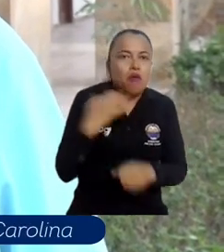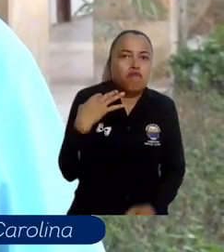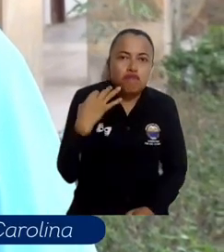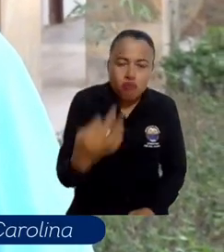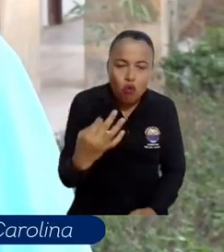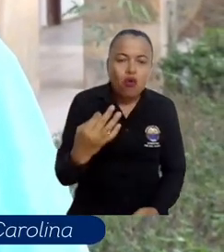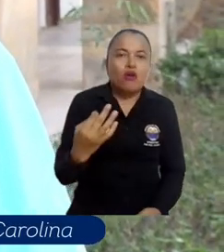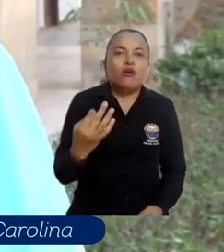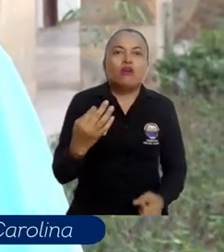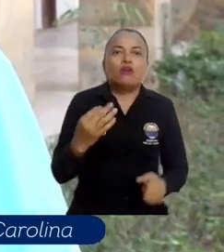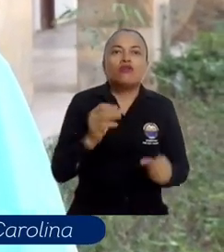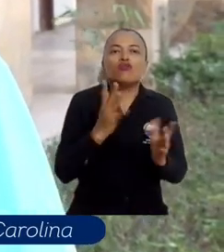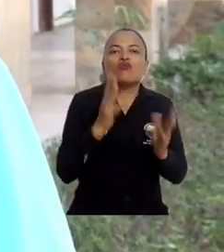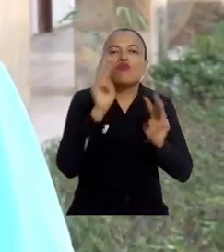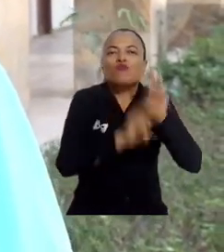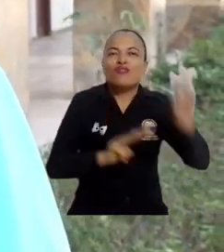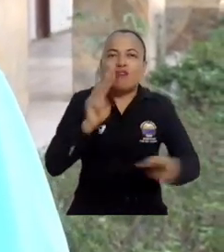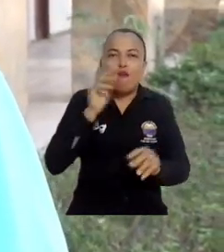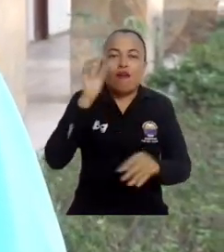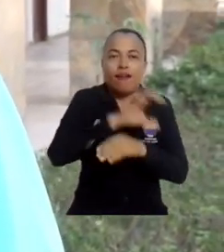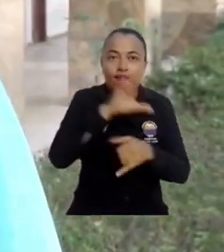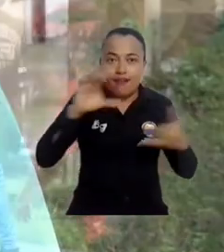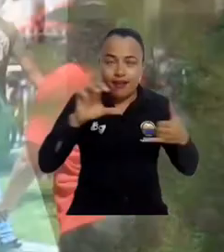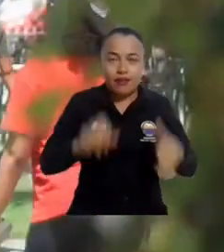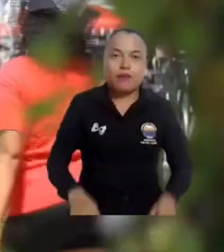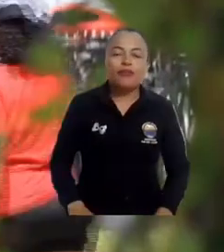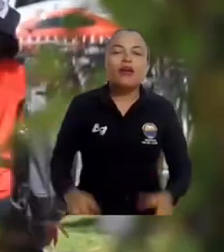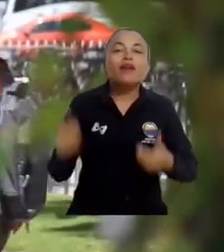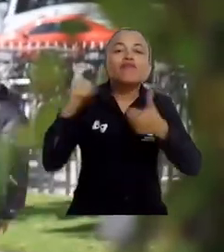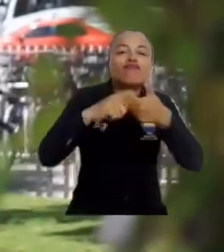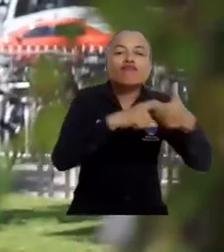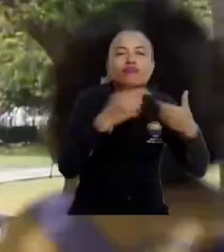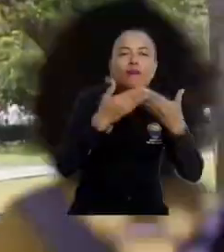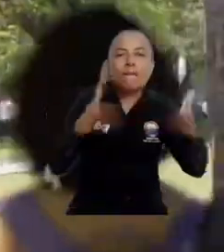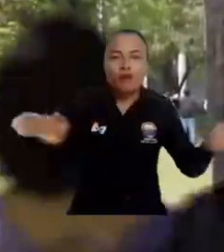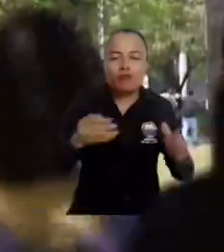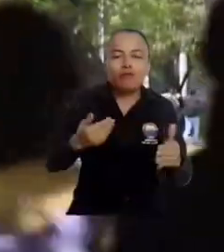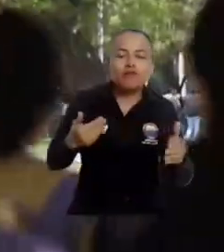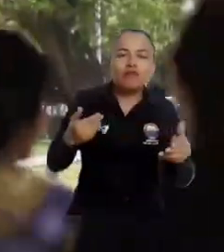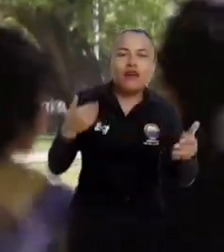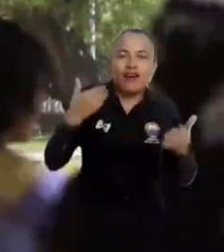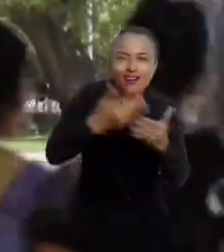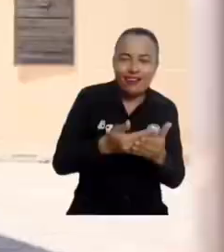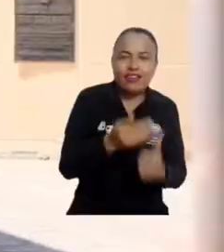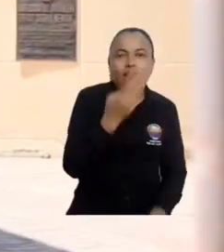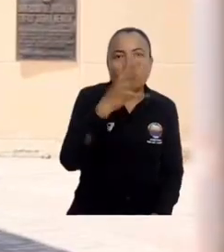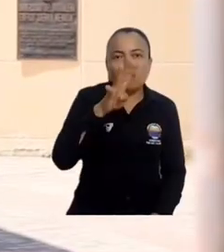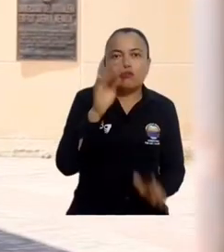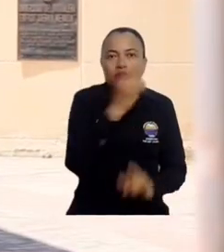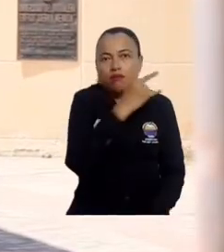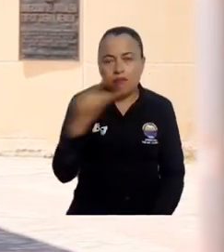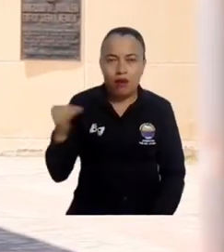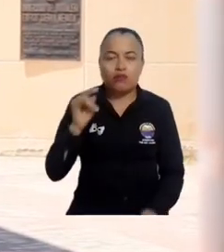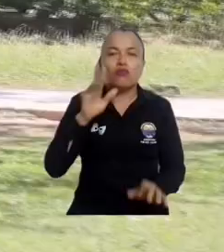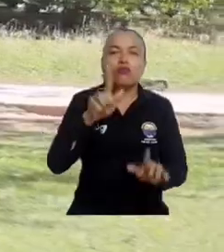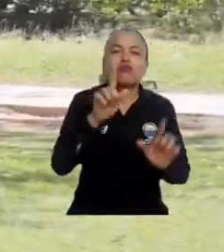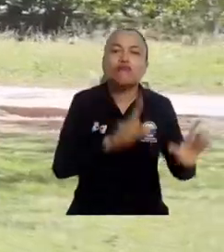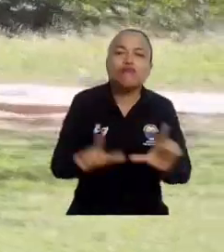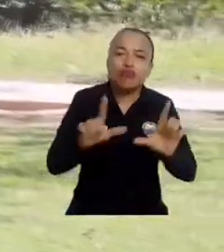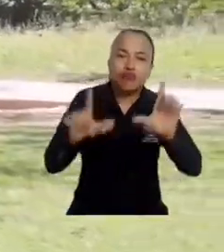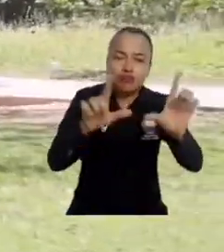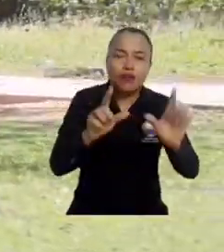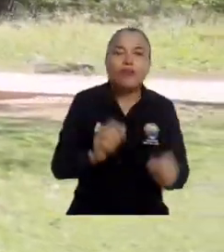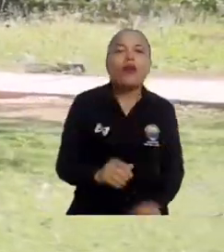facilitó mucho. Conseguí un trabajo en el Museo del Caribe. Las inscripciones estarán abiertas hasta el próximo 14 de marzo para becas de